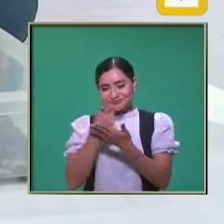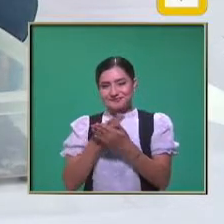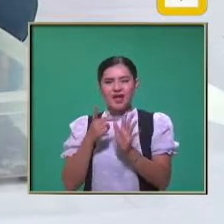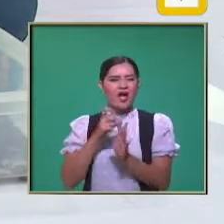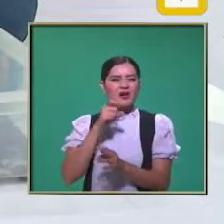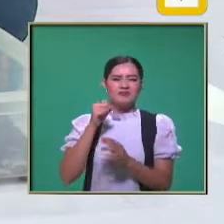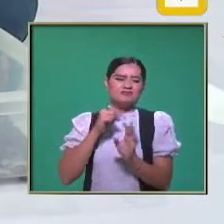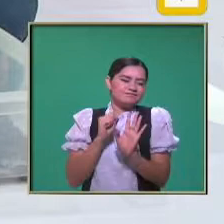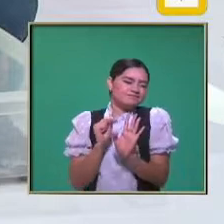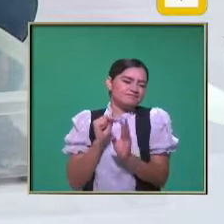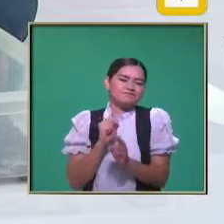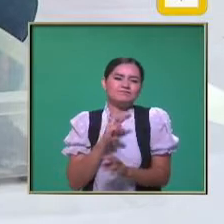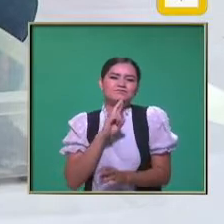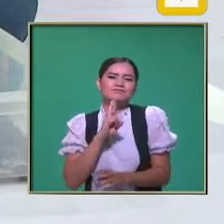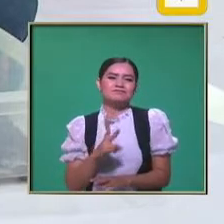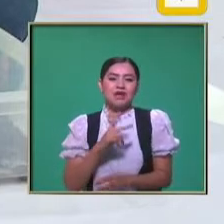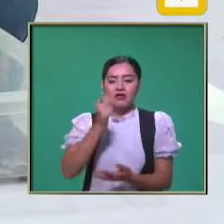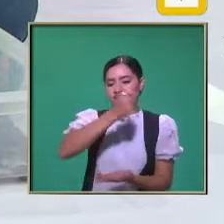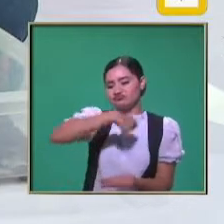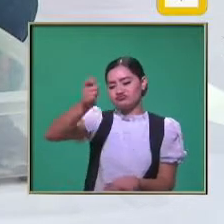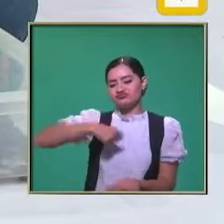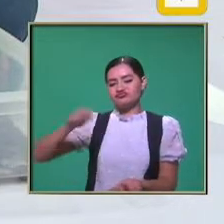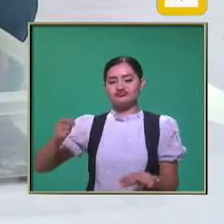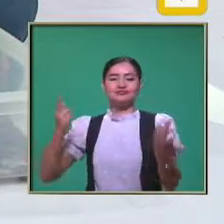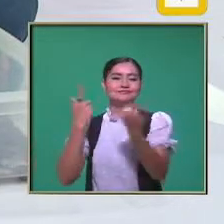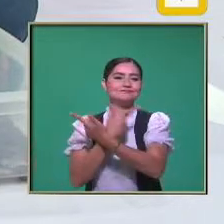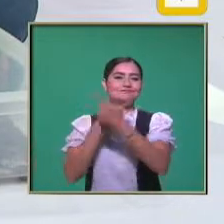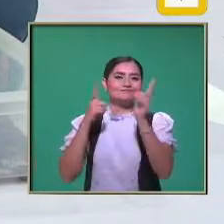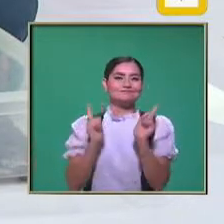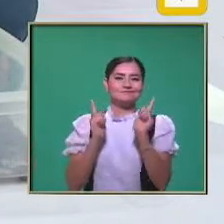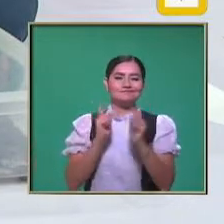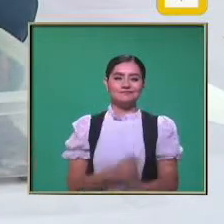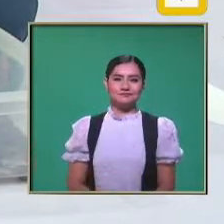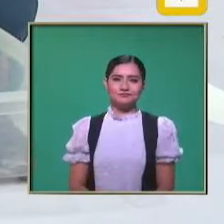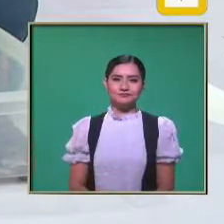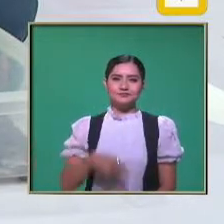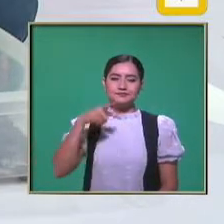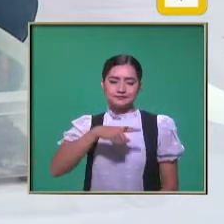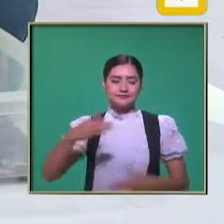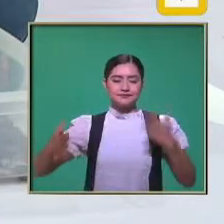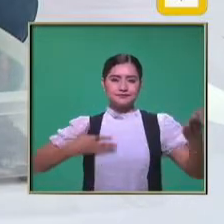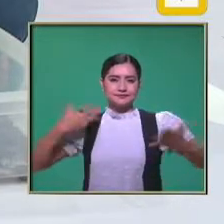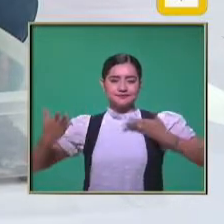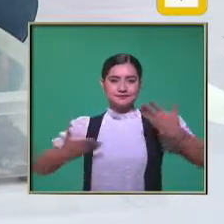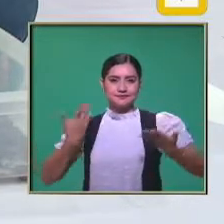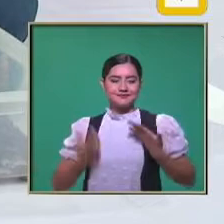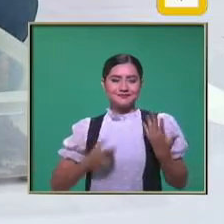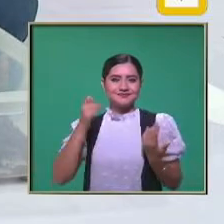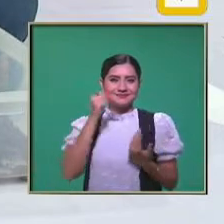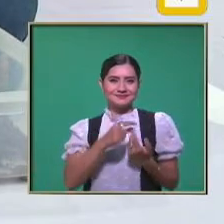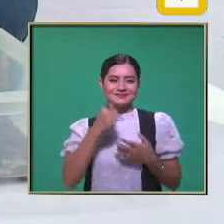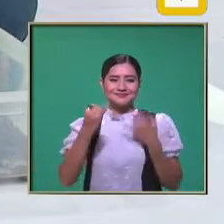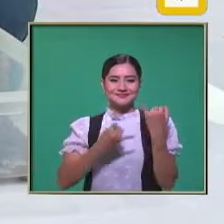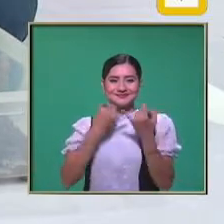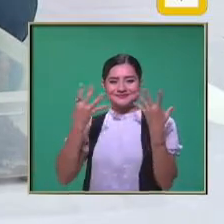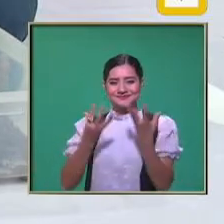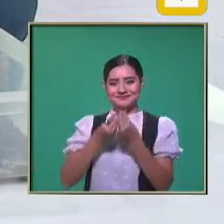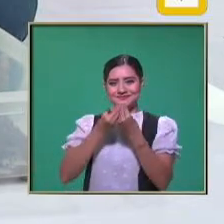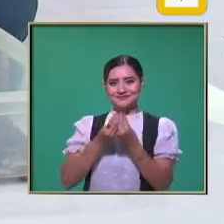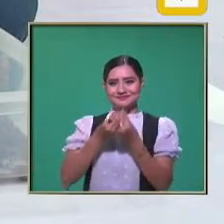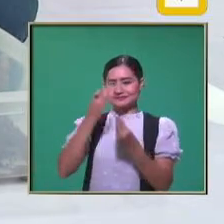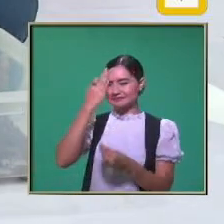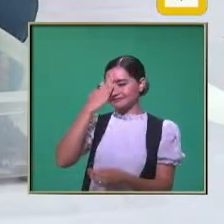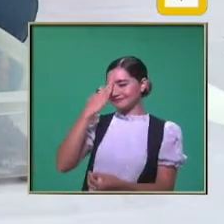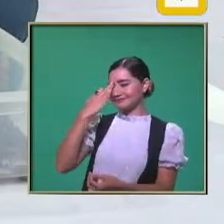garabatitos. Ah, oye, entonces se me ocurre que también, entonces esto va a ser súper divertido y nos va a mantener jugando pues por muchísimo